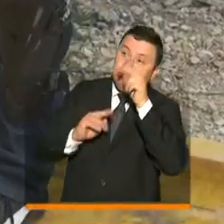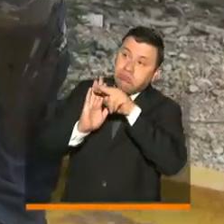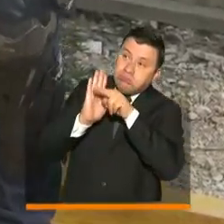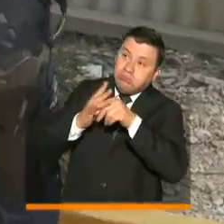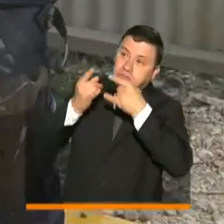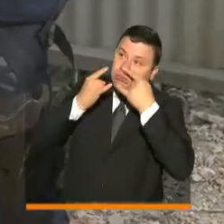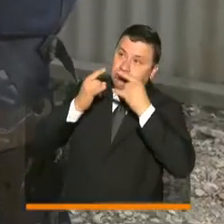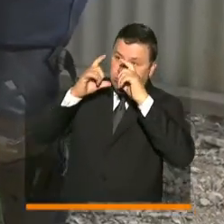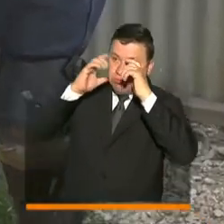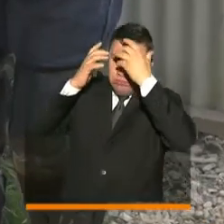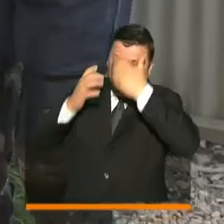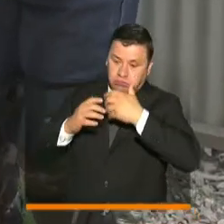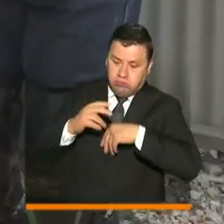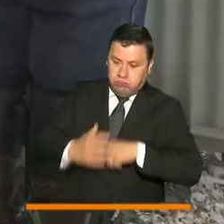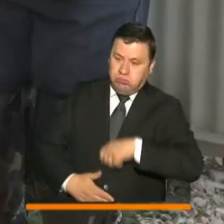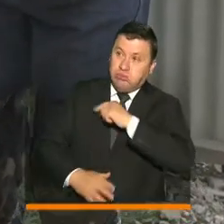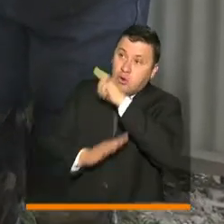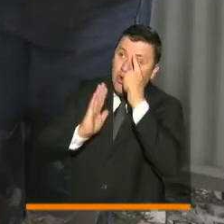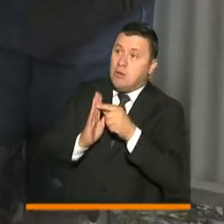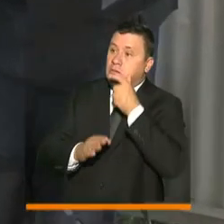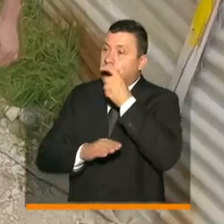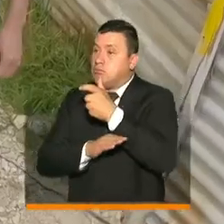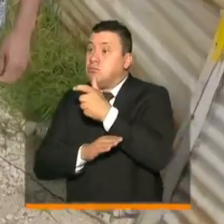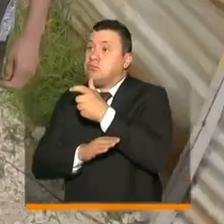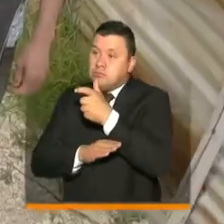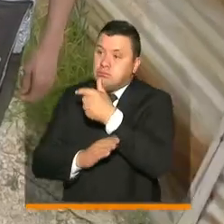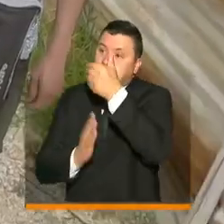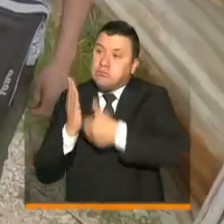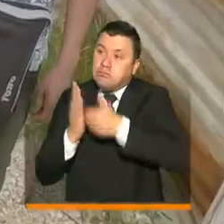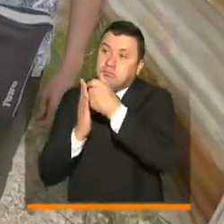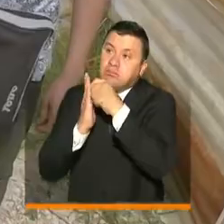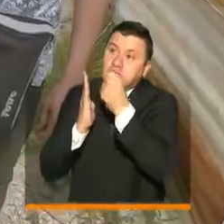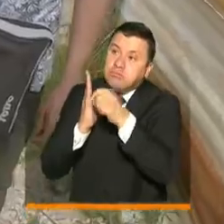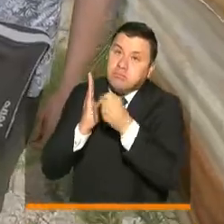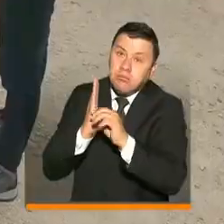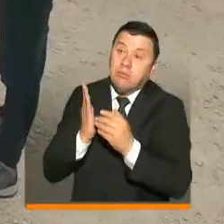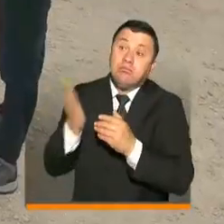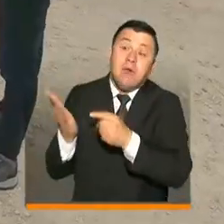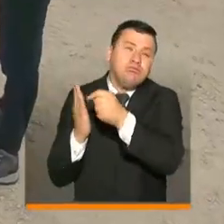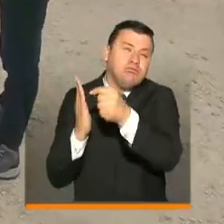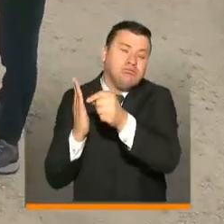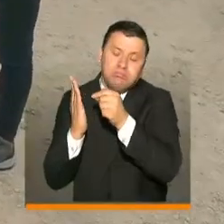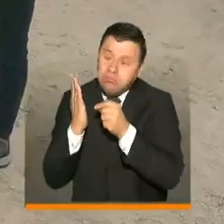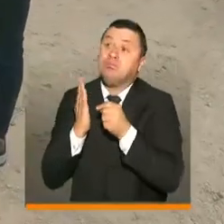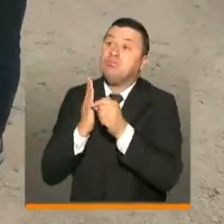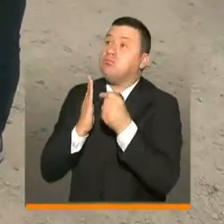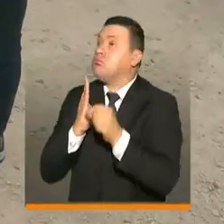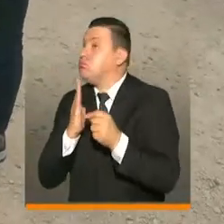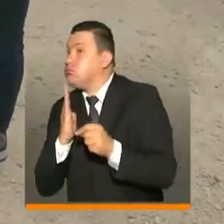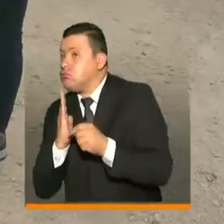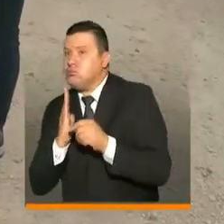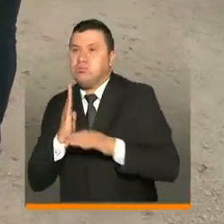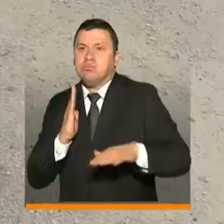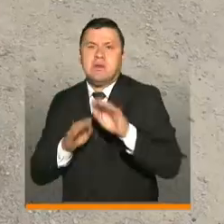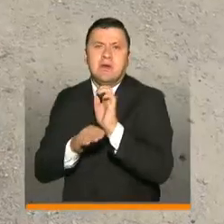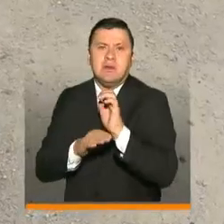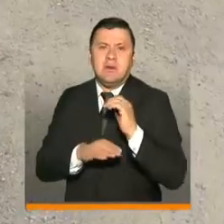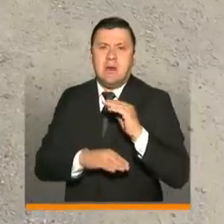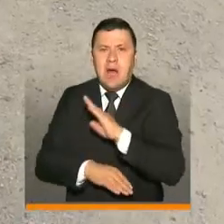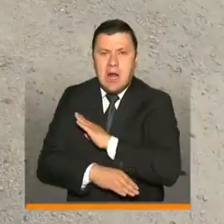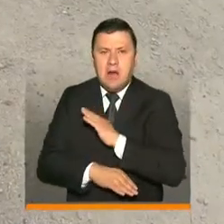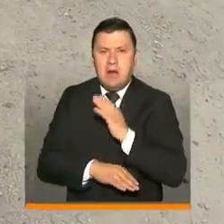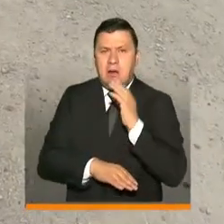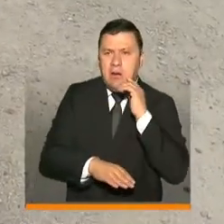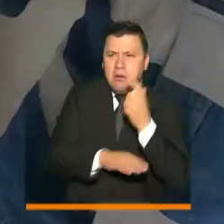a cabo con toda la rigurosidad, que cumpla con toda la documentación que fue entregada, con toda la articulación con los entes territoriales, con